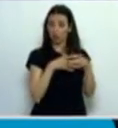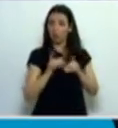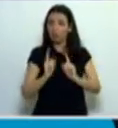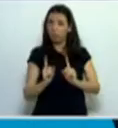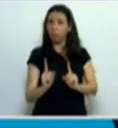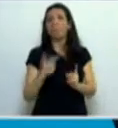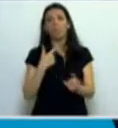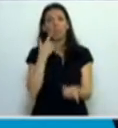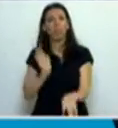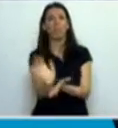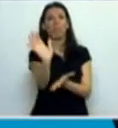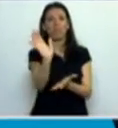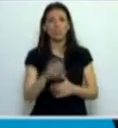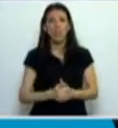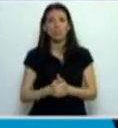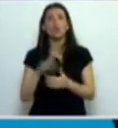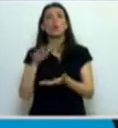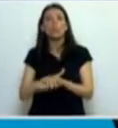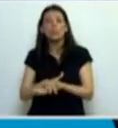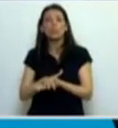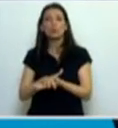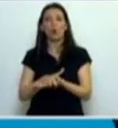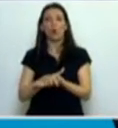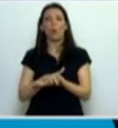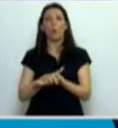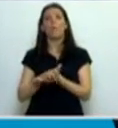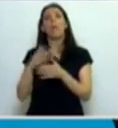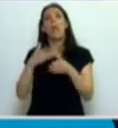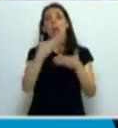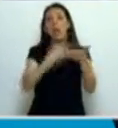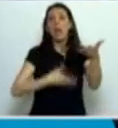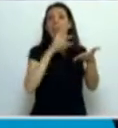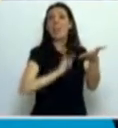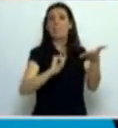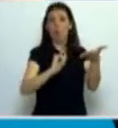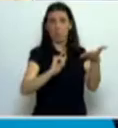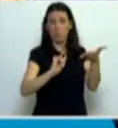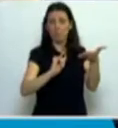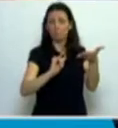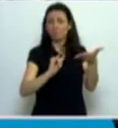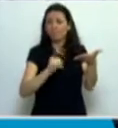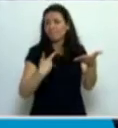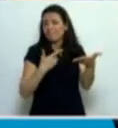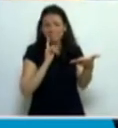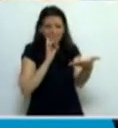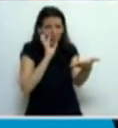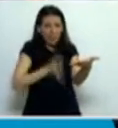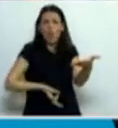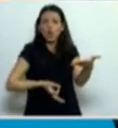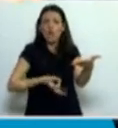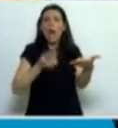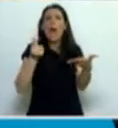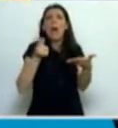nuestro rechazo a la ejecución de la cuenta de inversión en el notorio incremento del